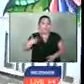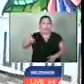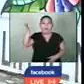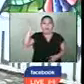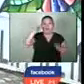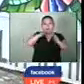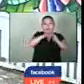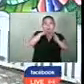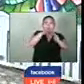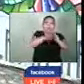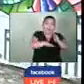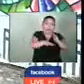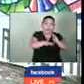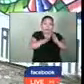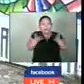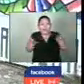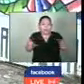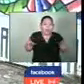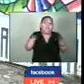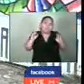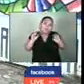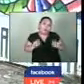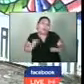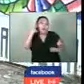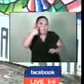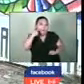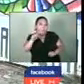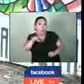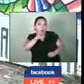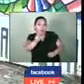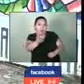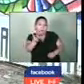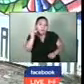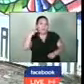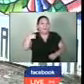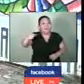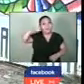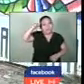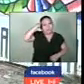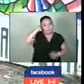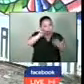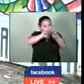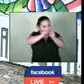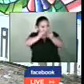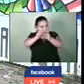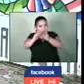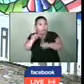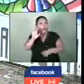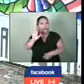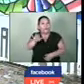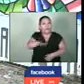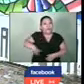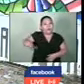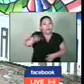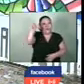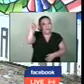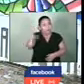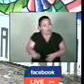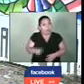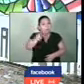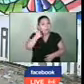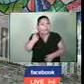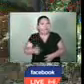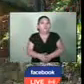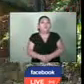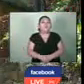pandemia del coronavirus y no se quedó con los brazos cruzados. Él decidió apostarle a reestructurar su hotel. Veamos de qué se trata a